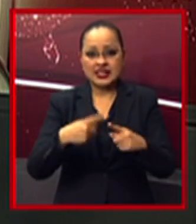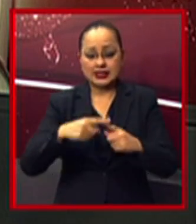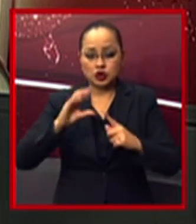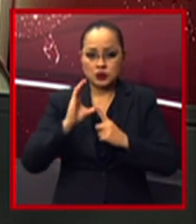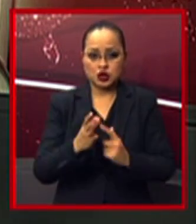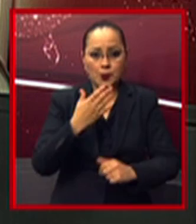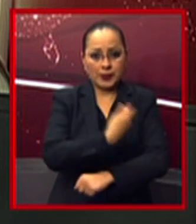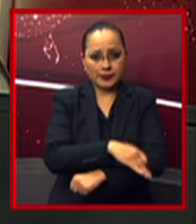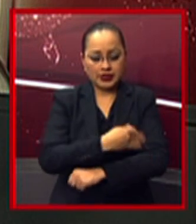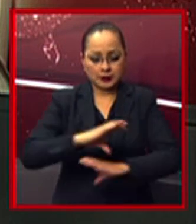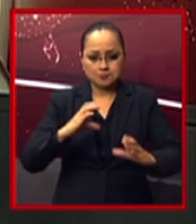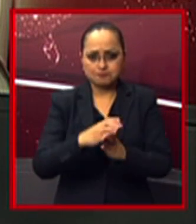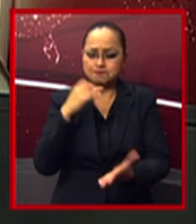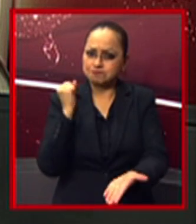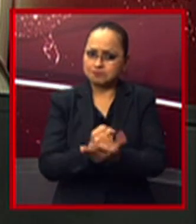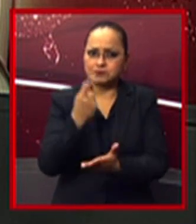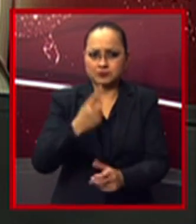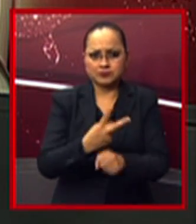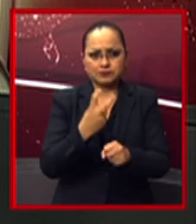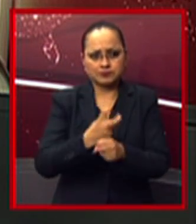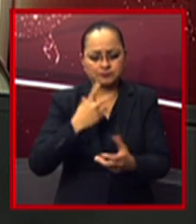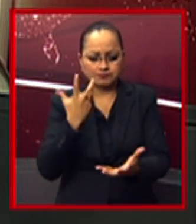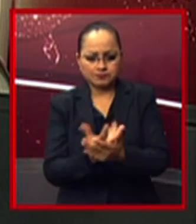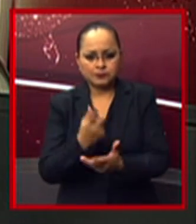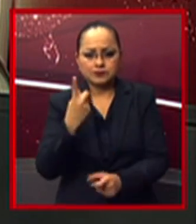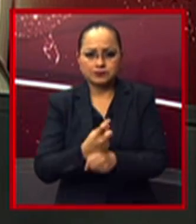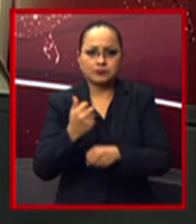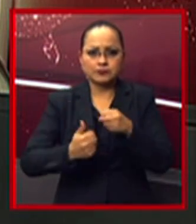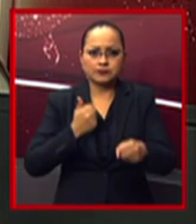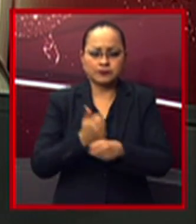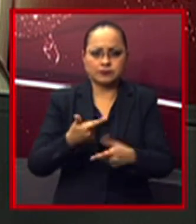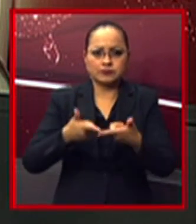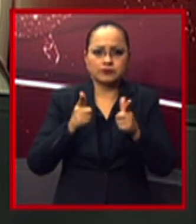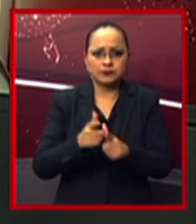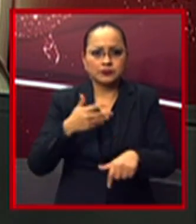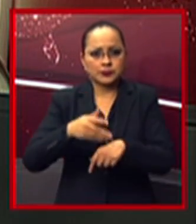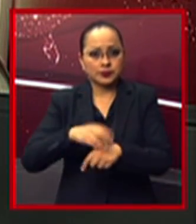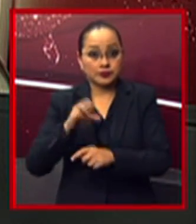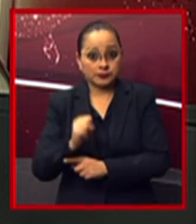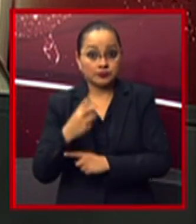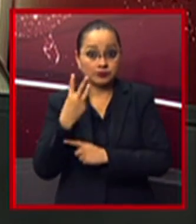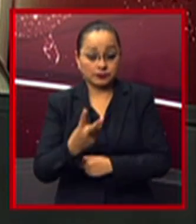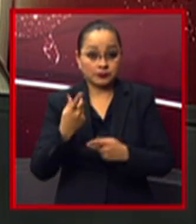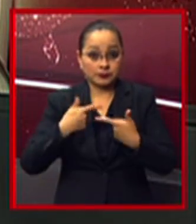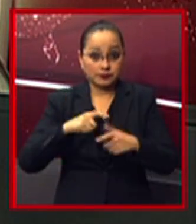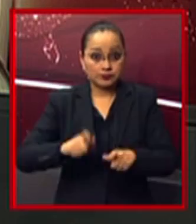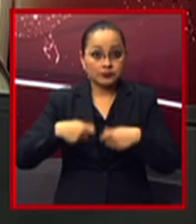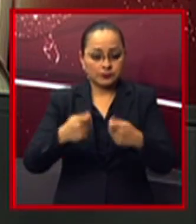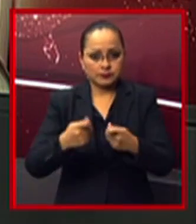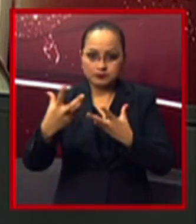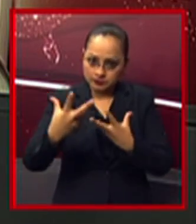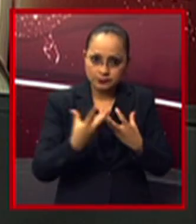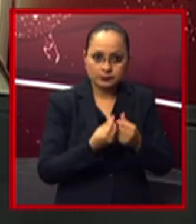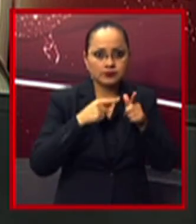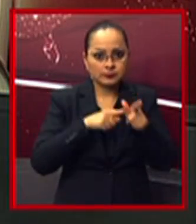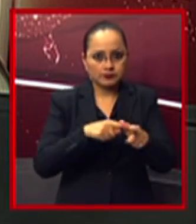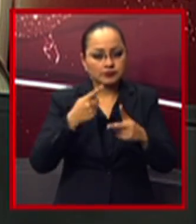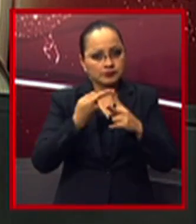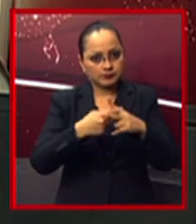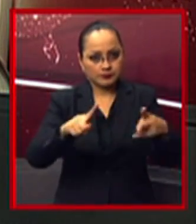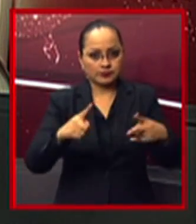comisión permanente para el segundo receso del primer año de ejercicio de la 63ª legislatura. Quédese con nosotros,